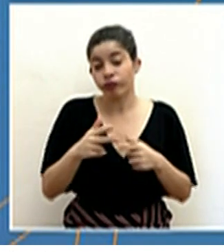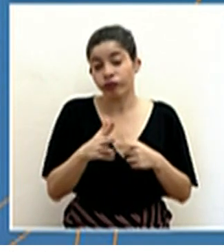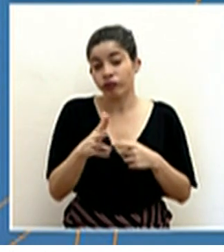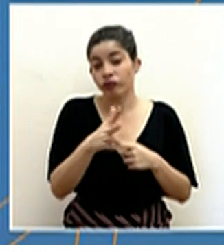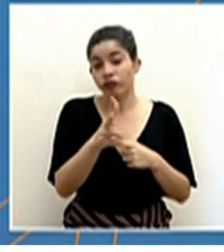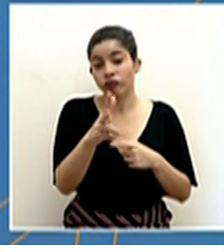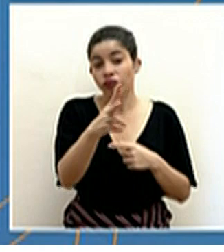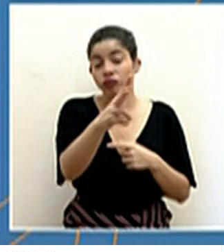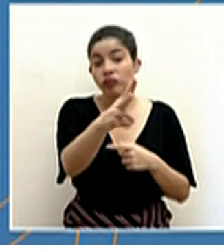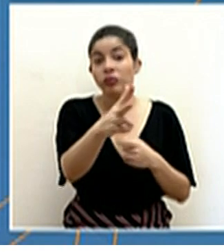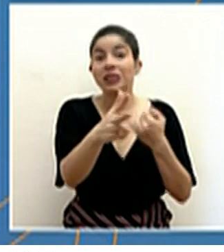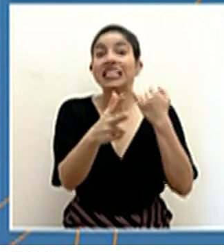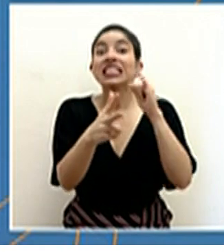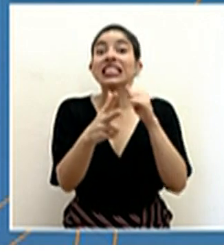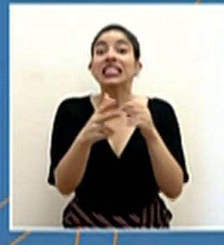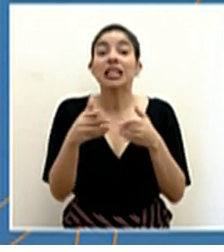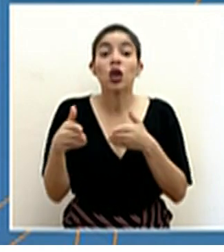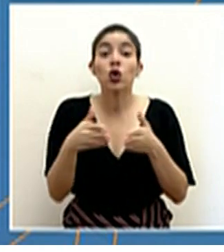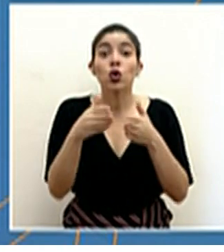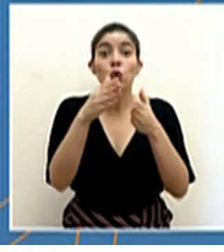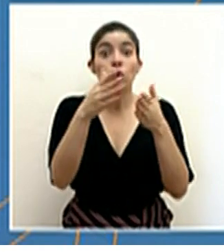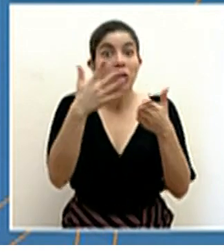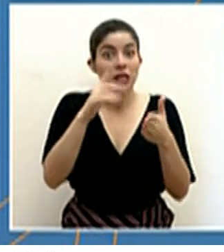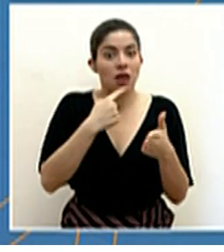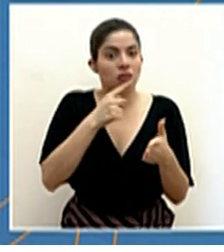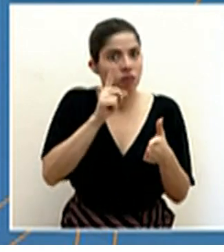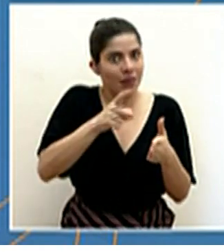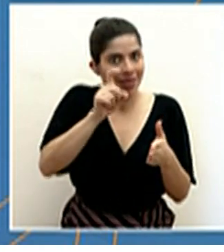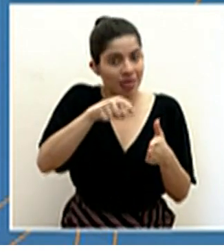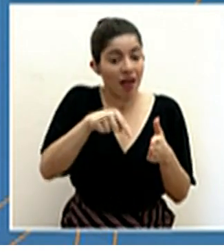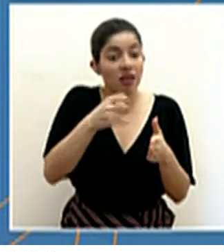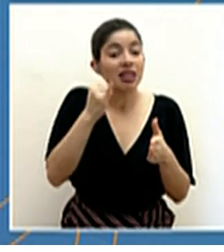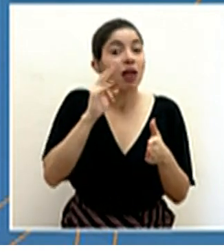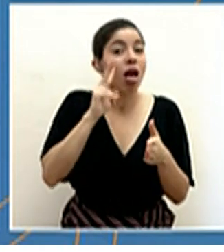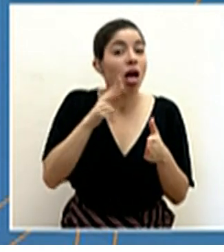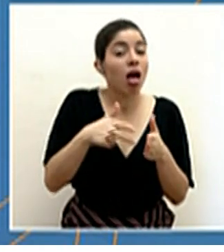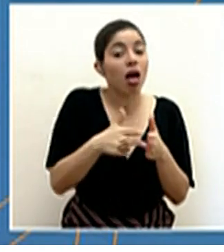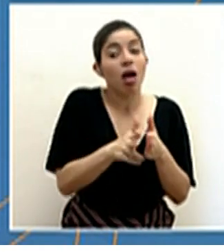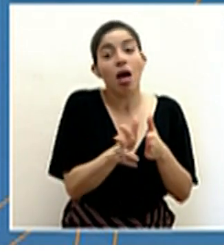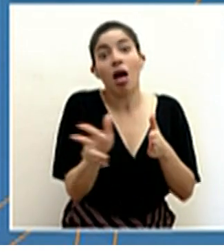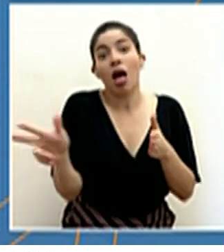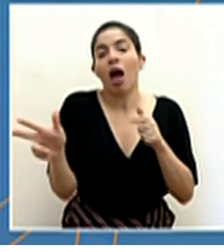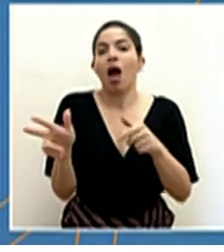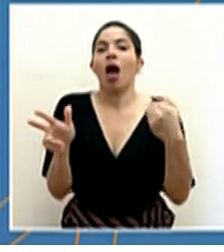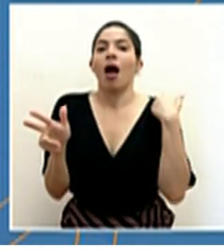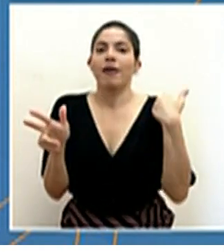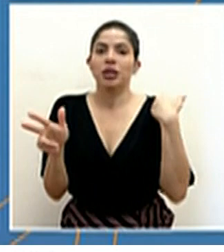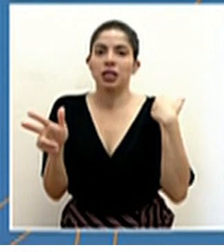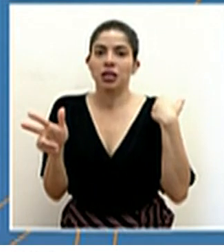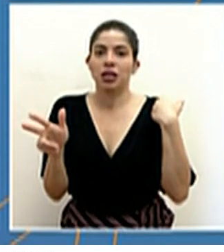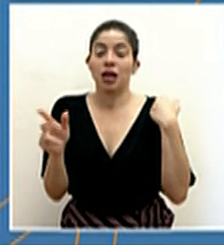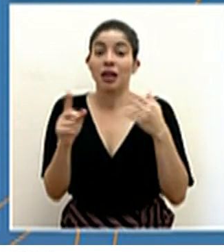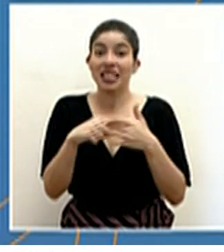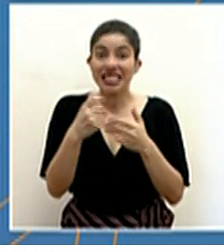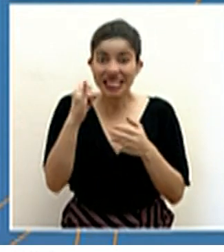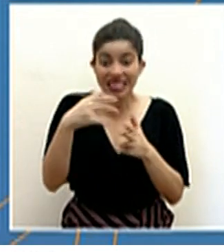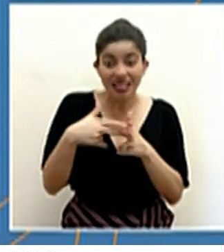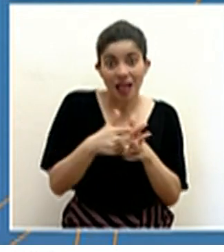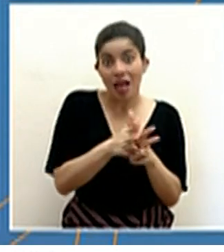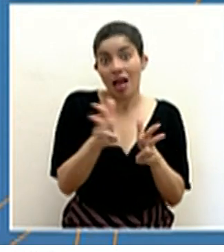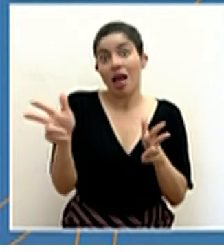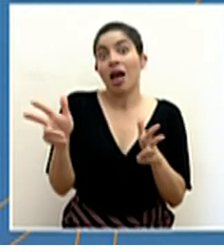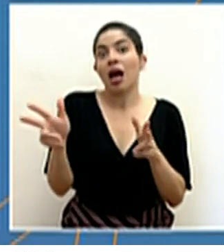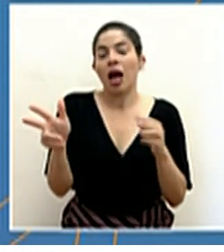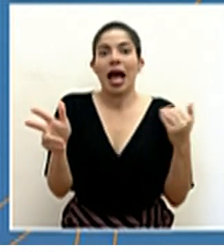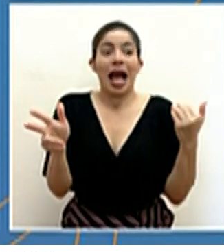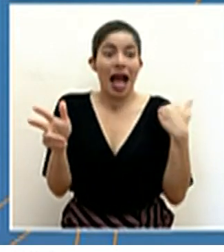transporte pueda salirse de la ruta o del sitio autorizado, lo cual implicaría pues inmediatamente una